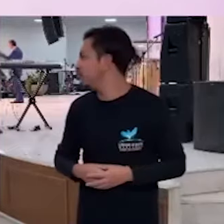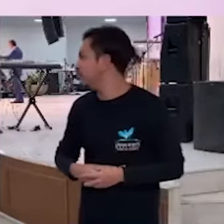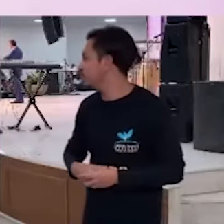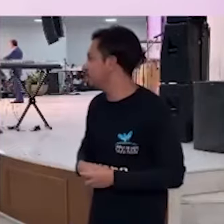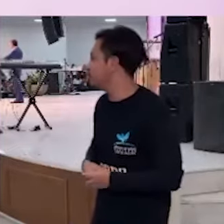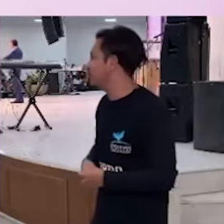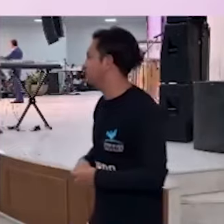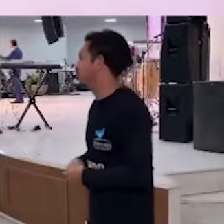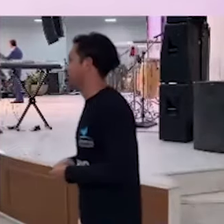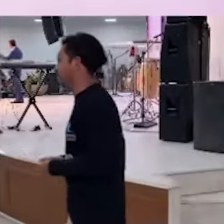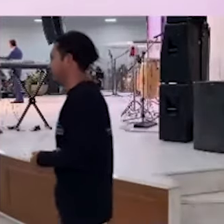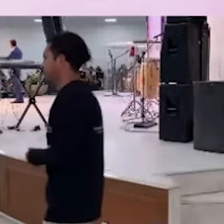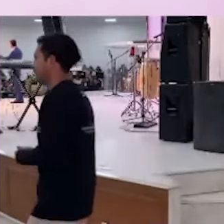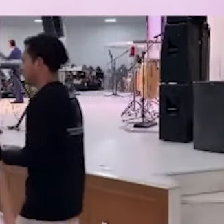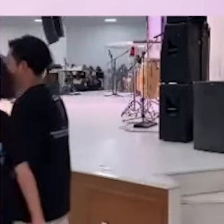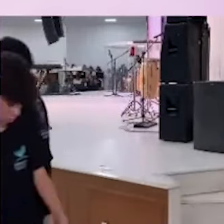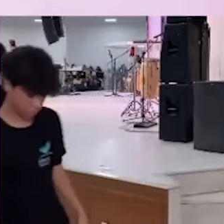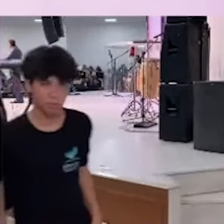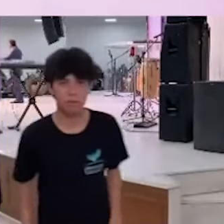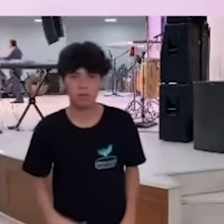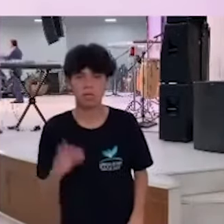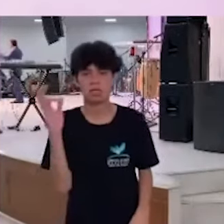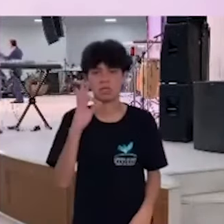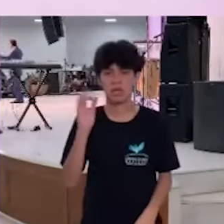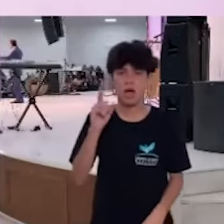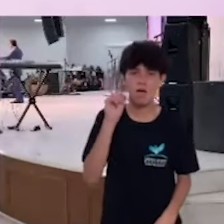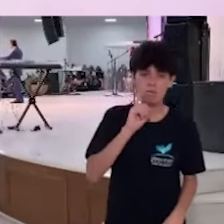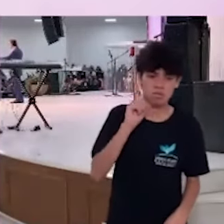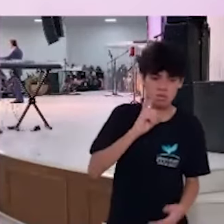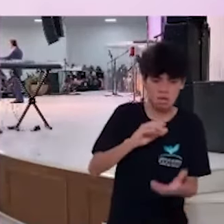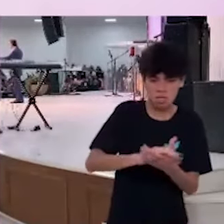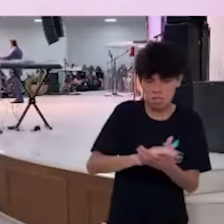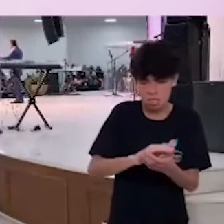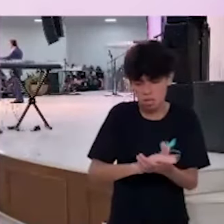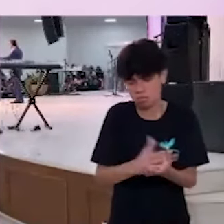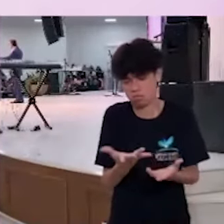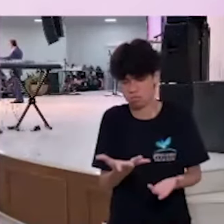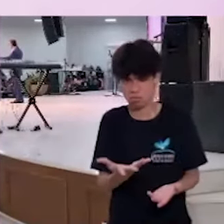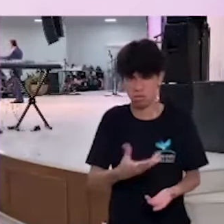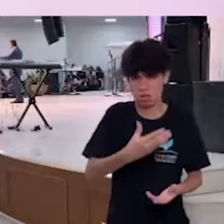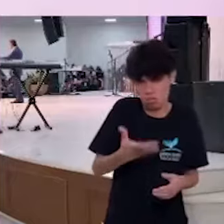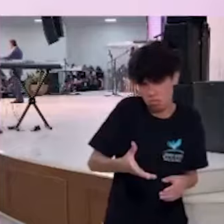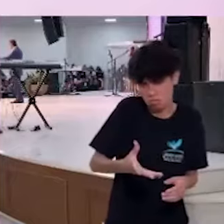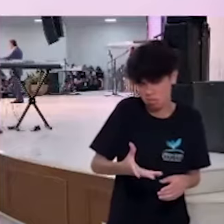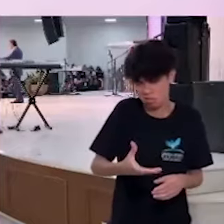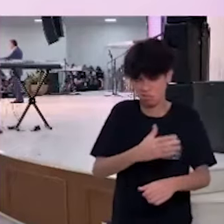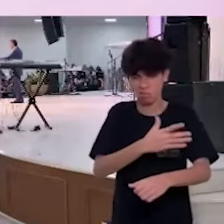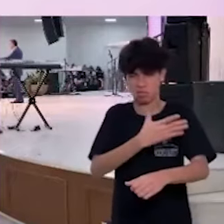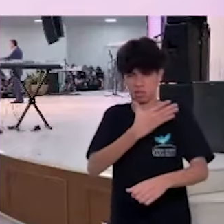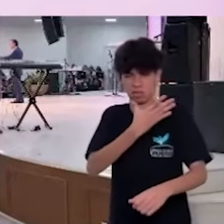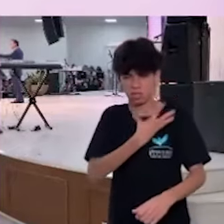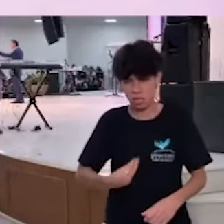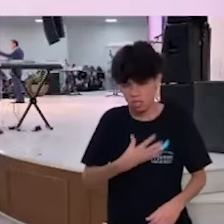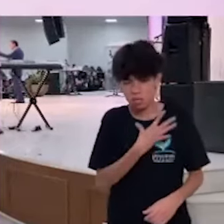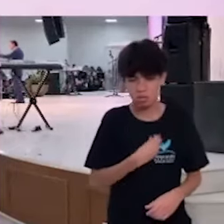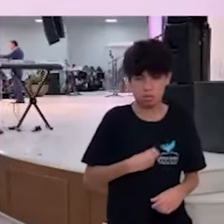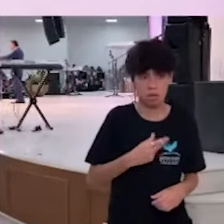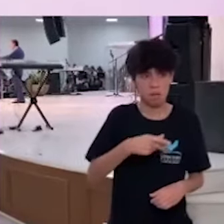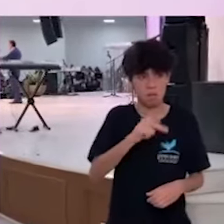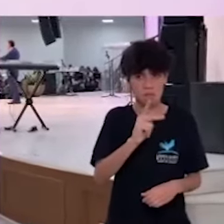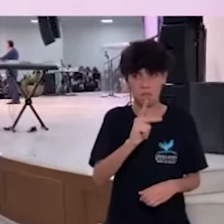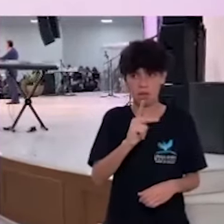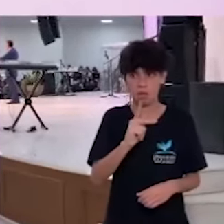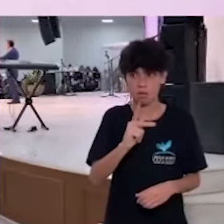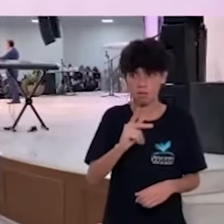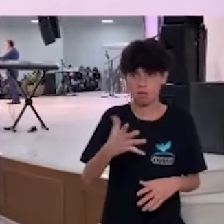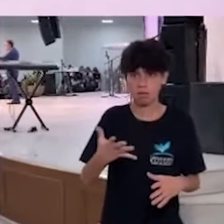¿verdad? Pues obviamente tiene su esposo, tiene sus hijitos, tiene su vida, y destruyes la familia de esa persona, pero además destruyes